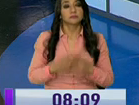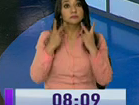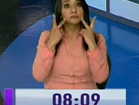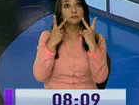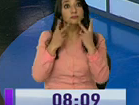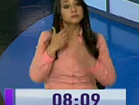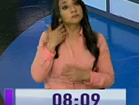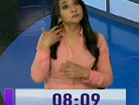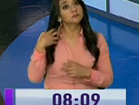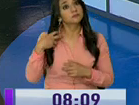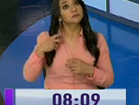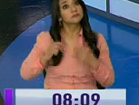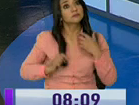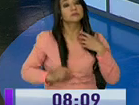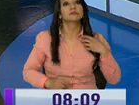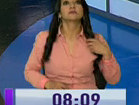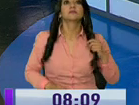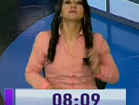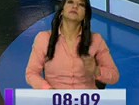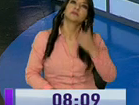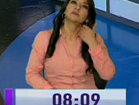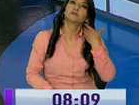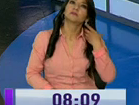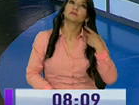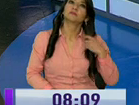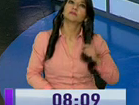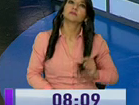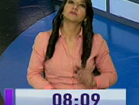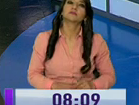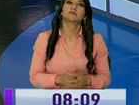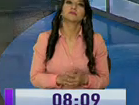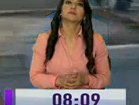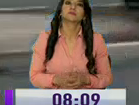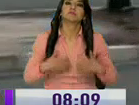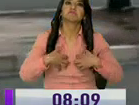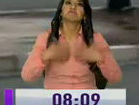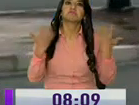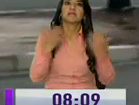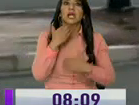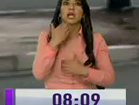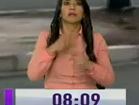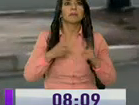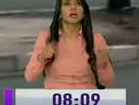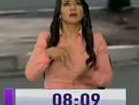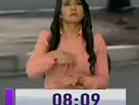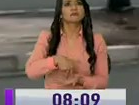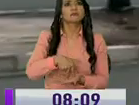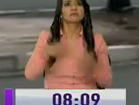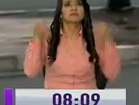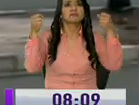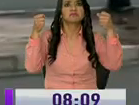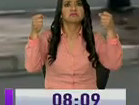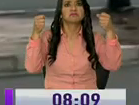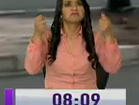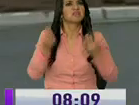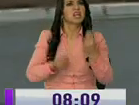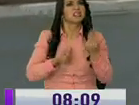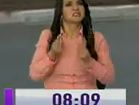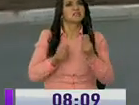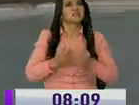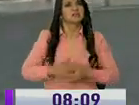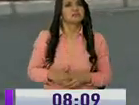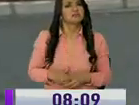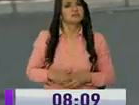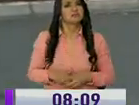ratito nada más, ya nos vamos con información normal. Miren, gente que no sabemos por qué protesta, pero protesta, miren, ahí está, miren, enciende, ahí